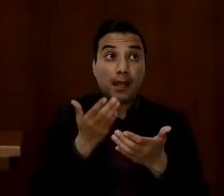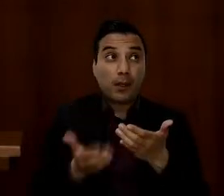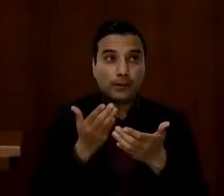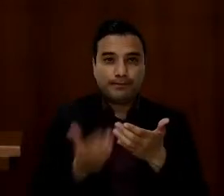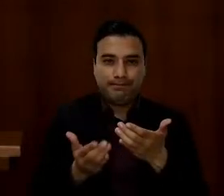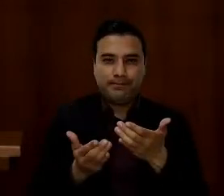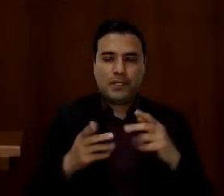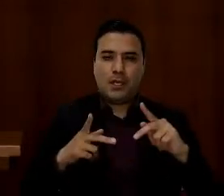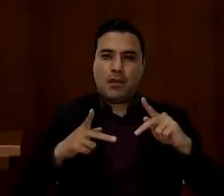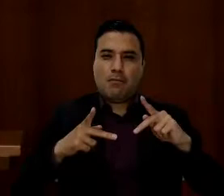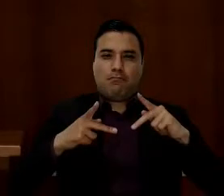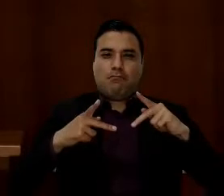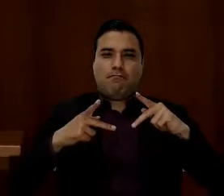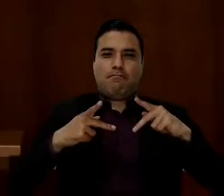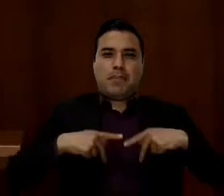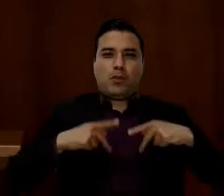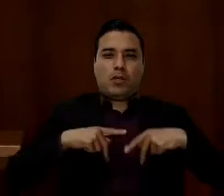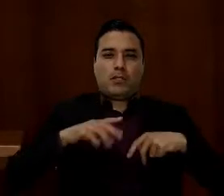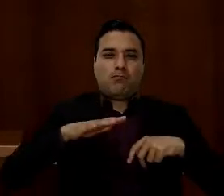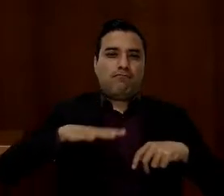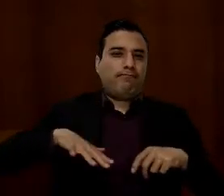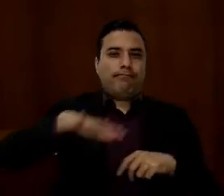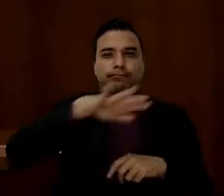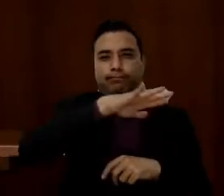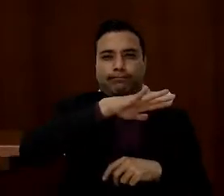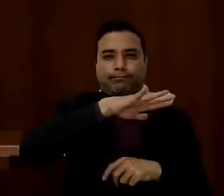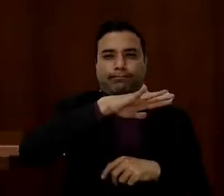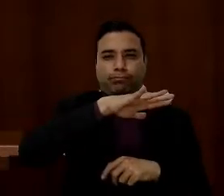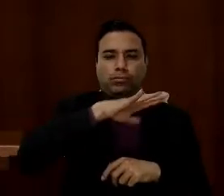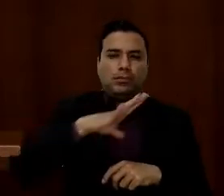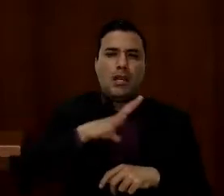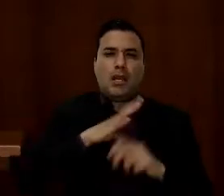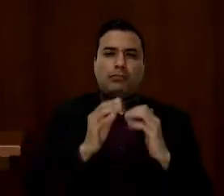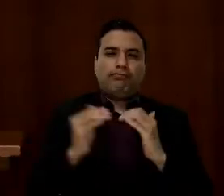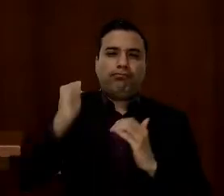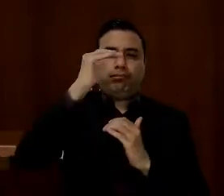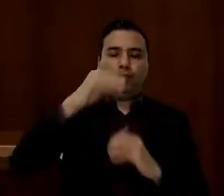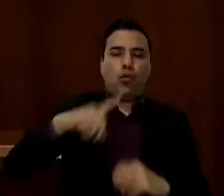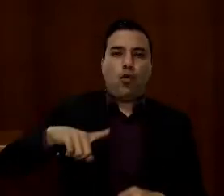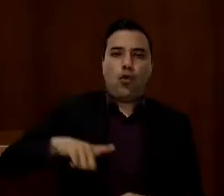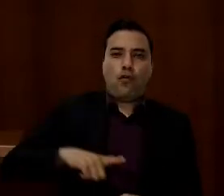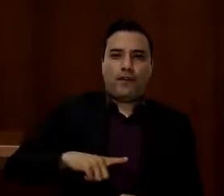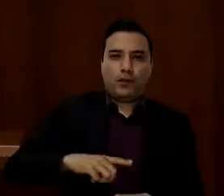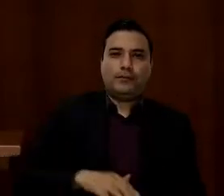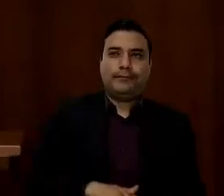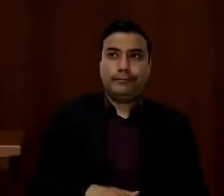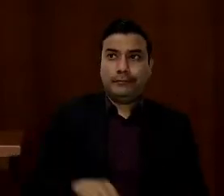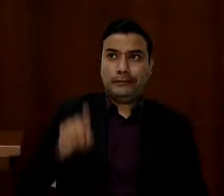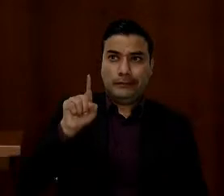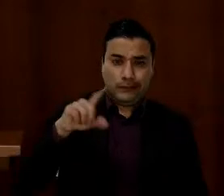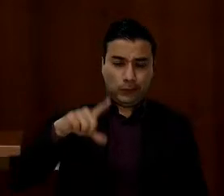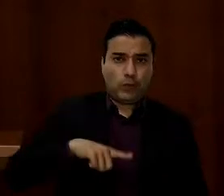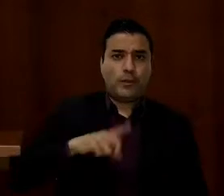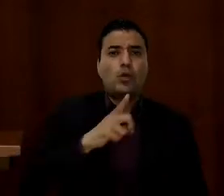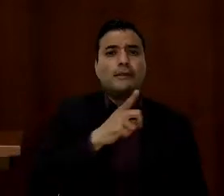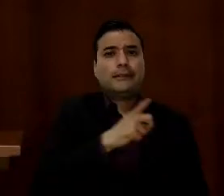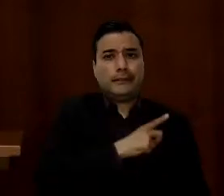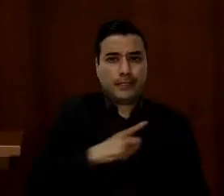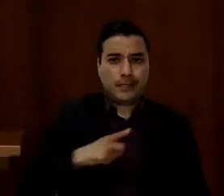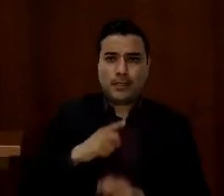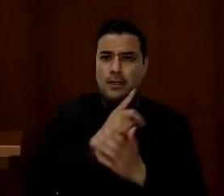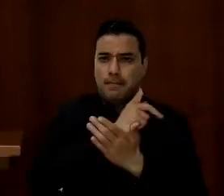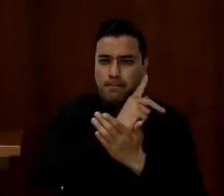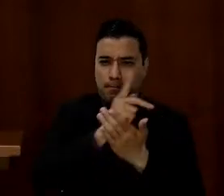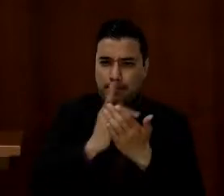Actualmente, las sociedades en sus entes de gobierno tienen que velar por una planeación de